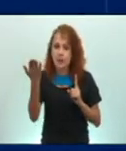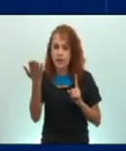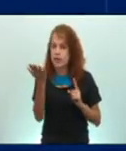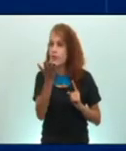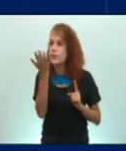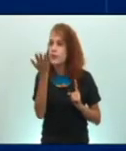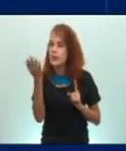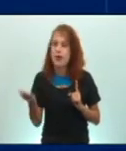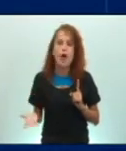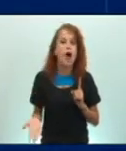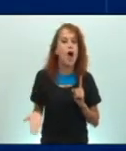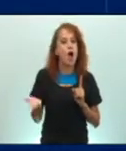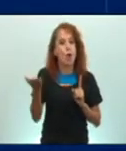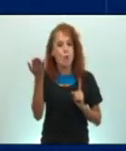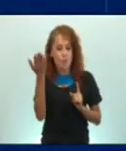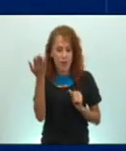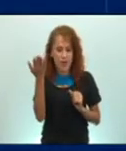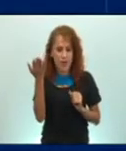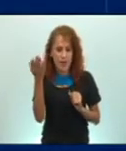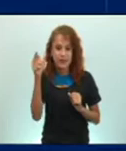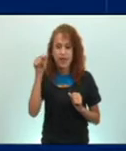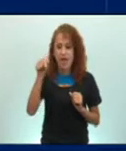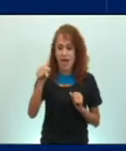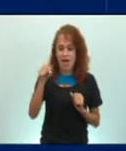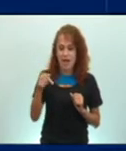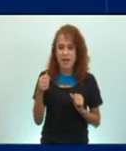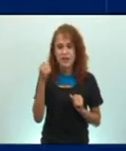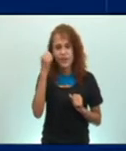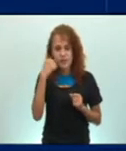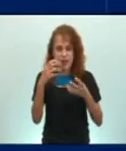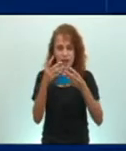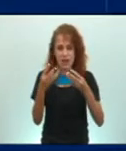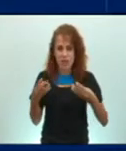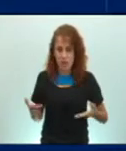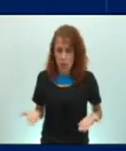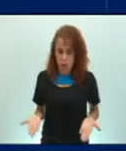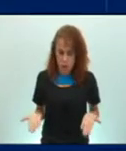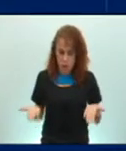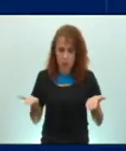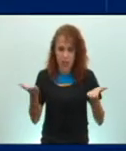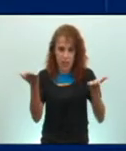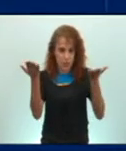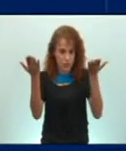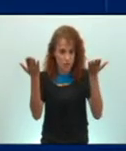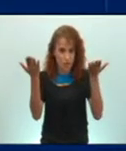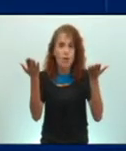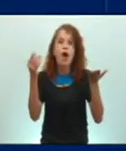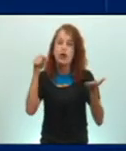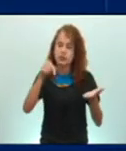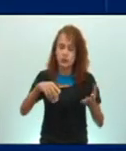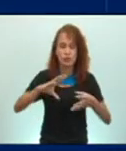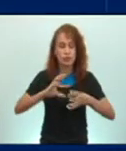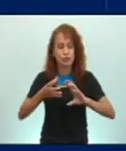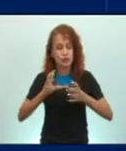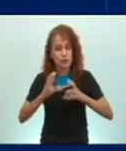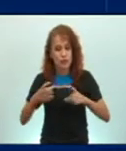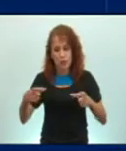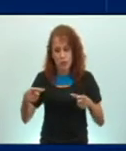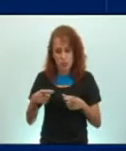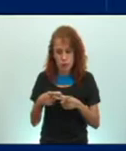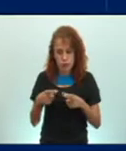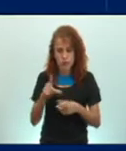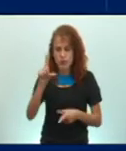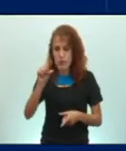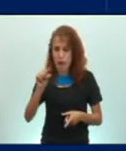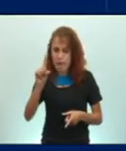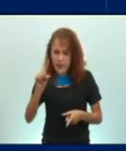aire aumenta también la temperatura del aire, este se hace más ligero y cuando se eleva, entonces se forma este centro de bajas